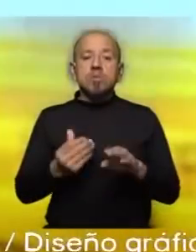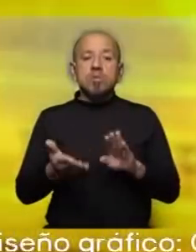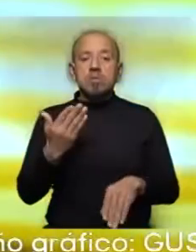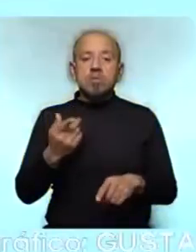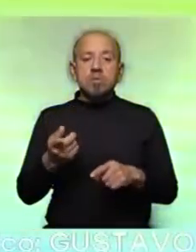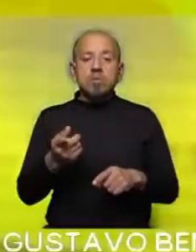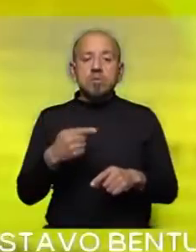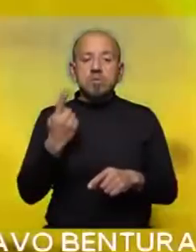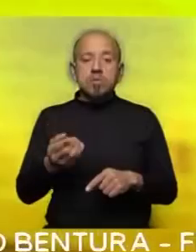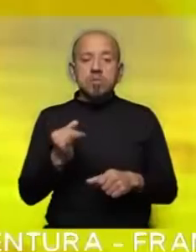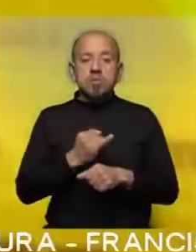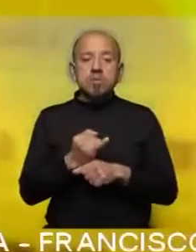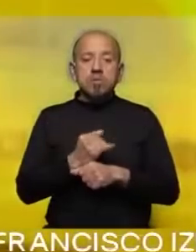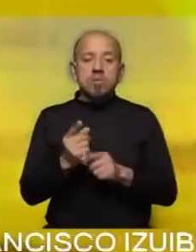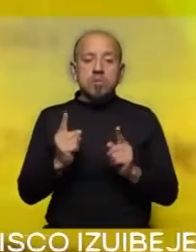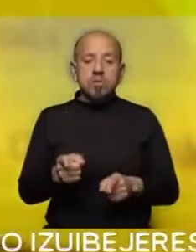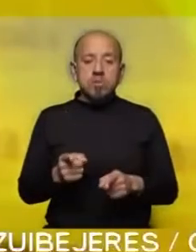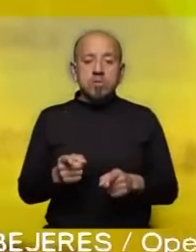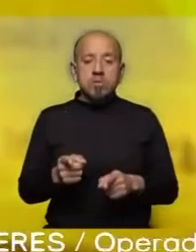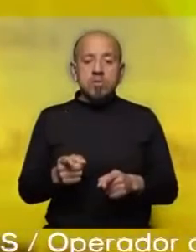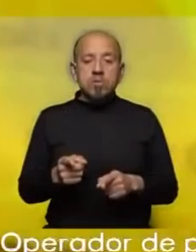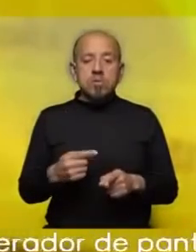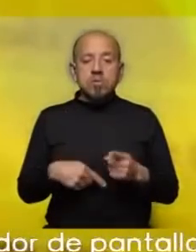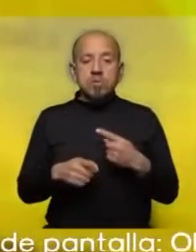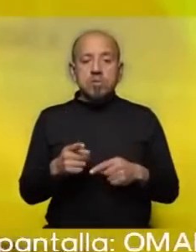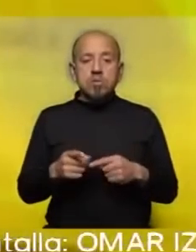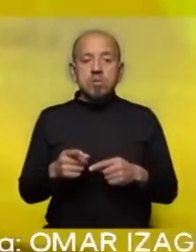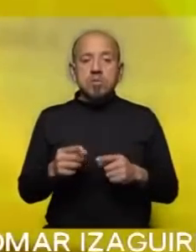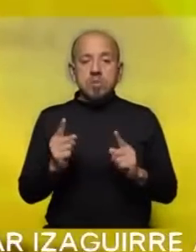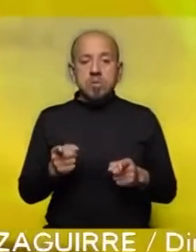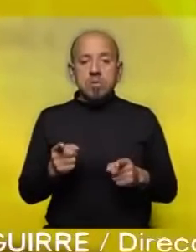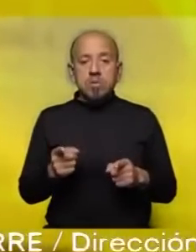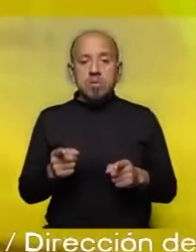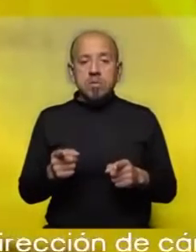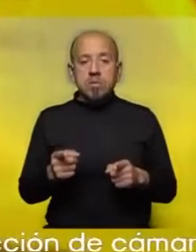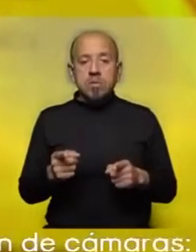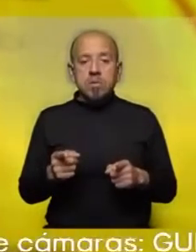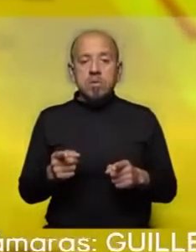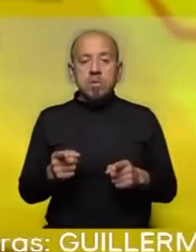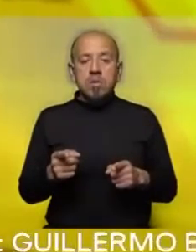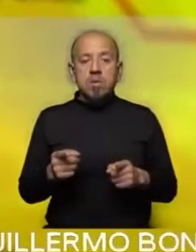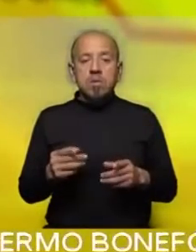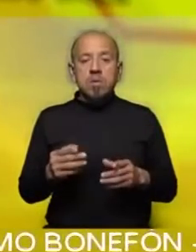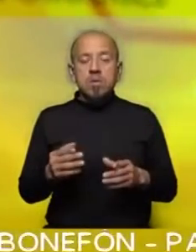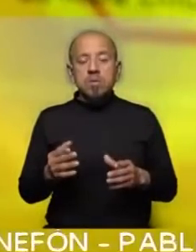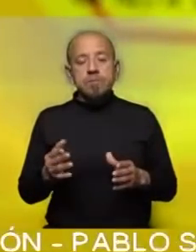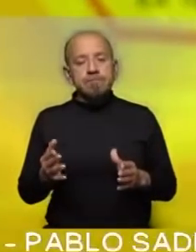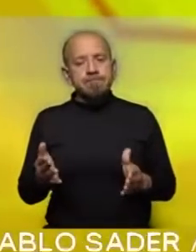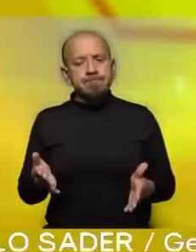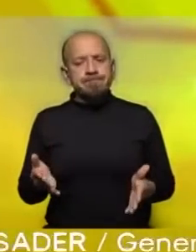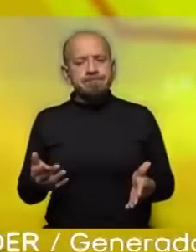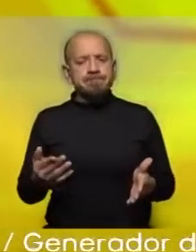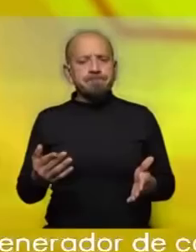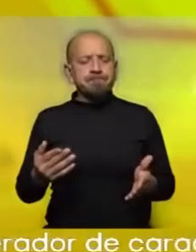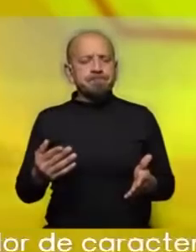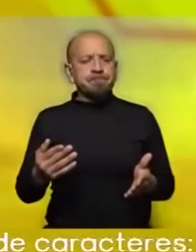las demás instituciones también a su escala en menor medida pero también todo eso junto